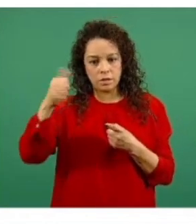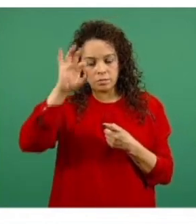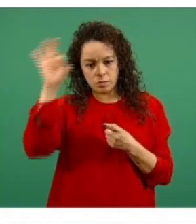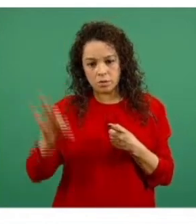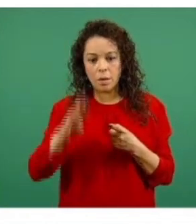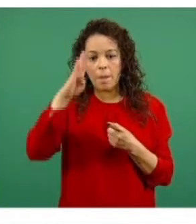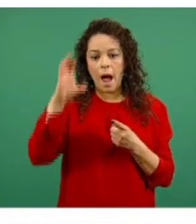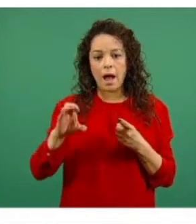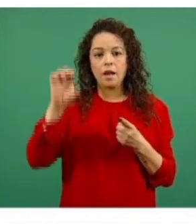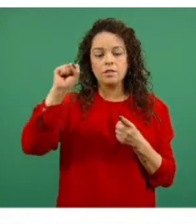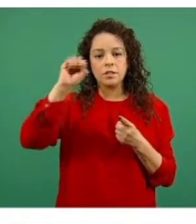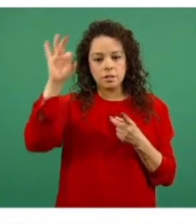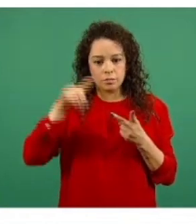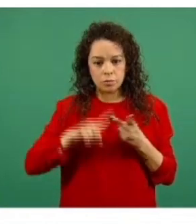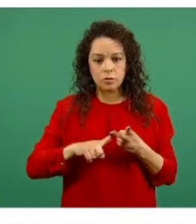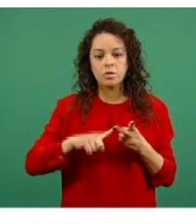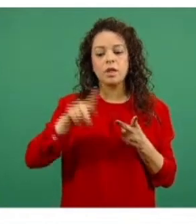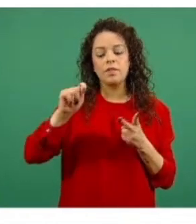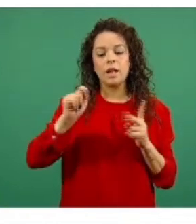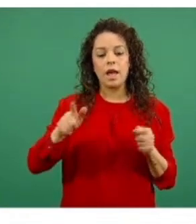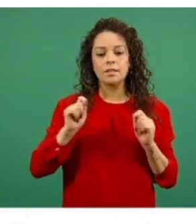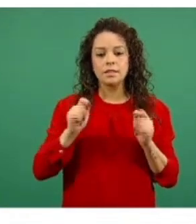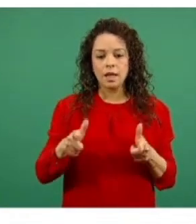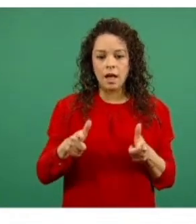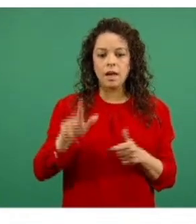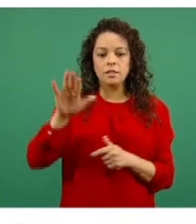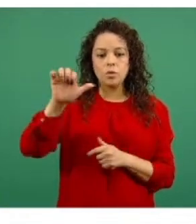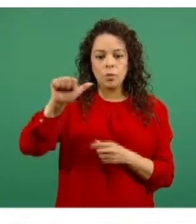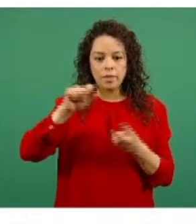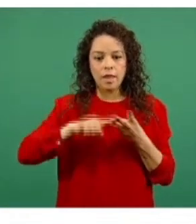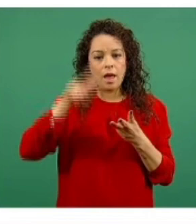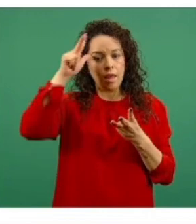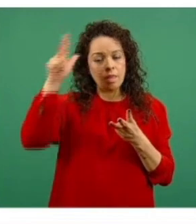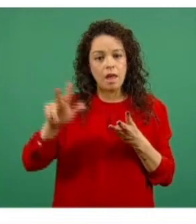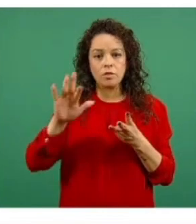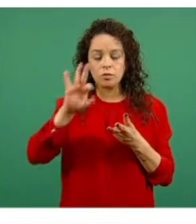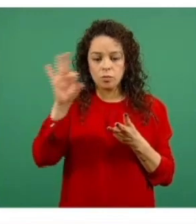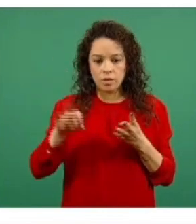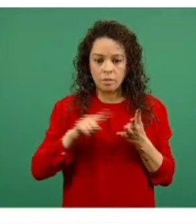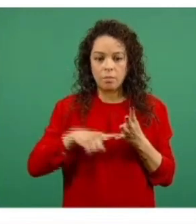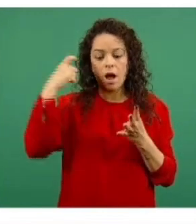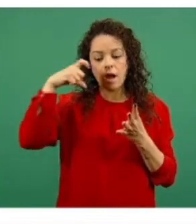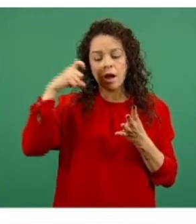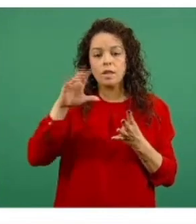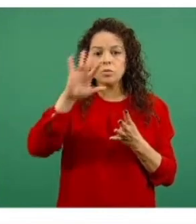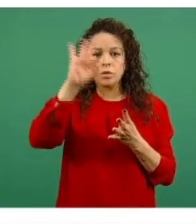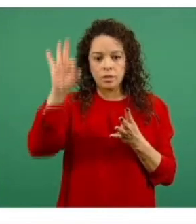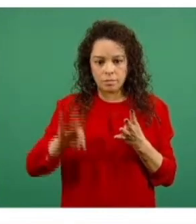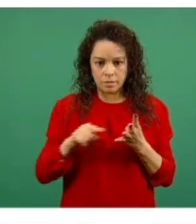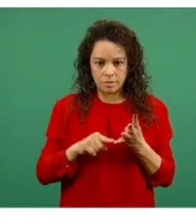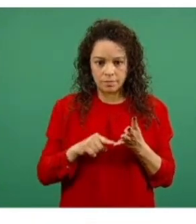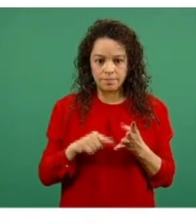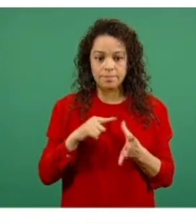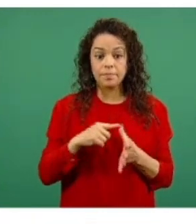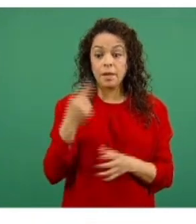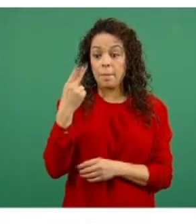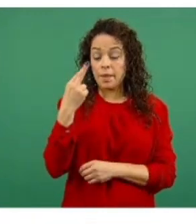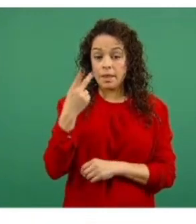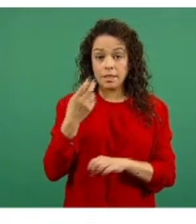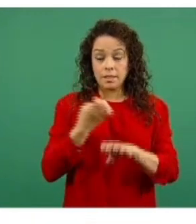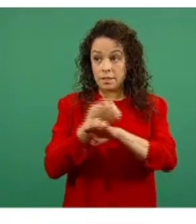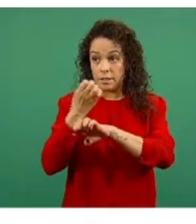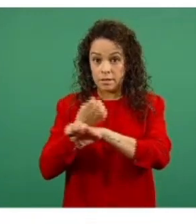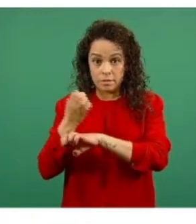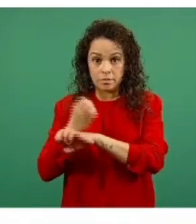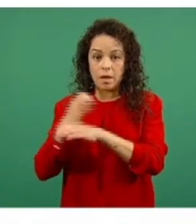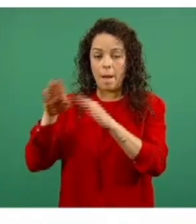Tlaxcala 56%, Hidalgo 50% y Querétaro 50%. Y 25 entidades están con una ocupación